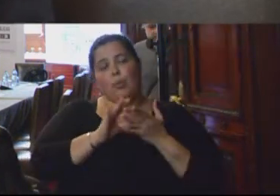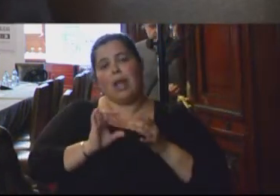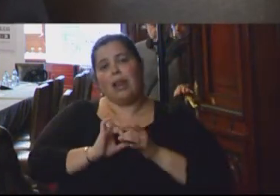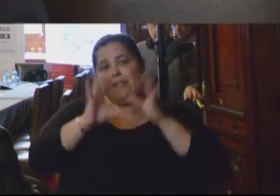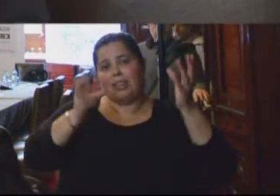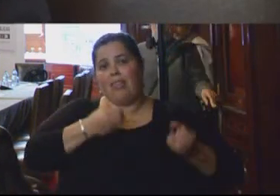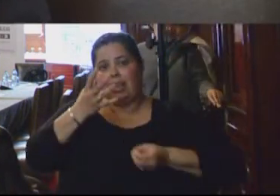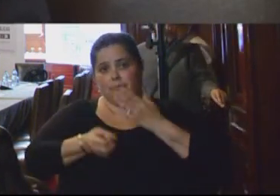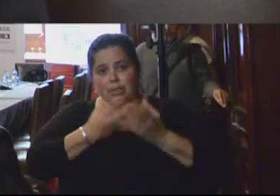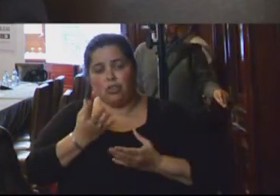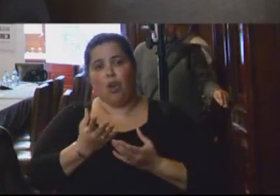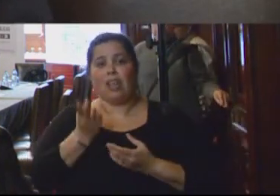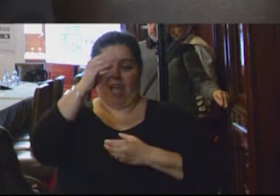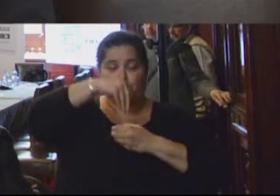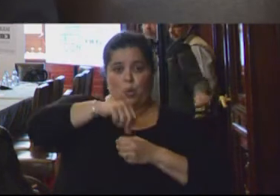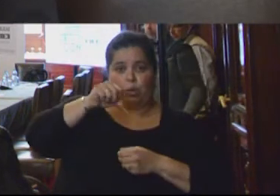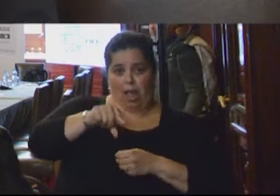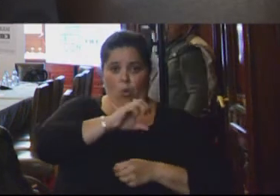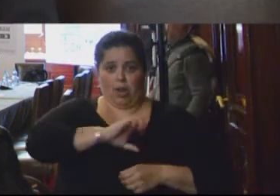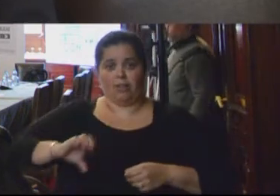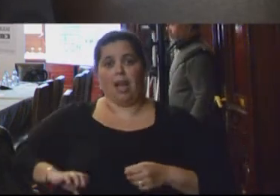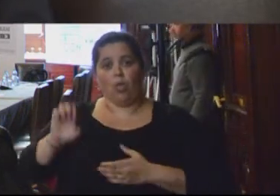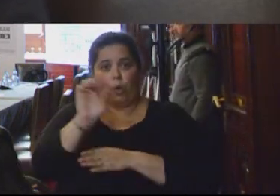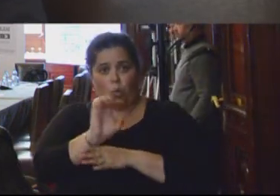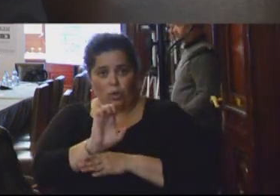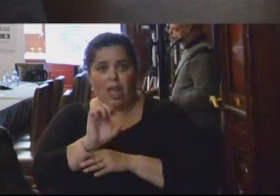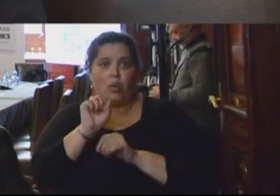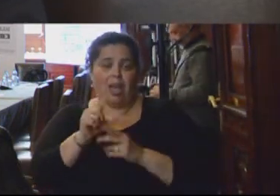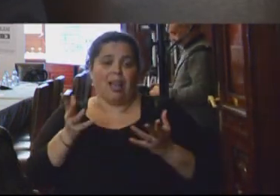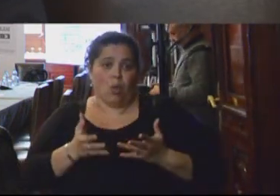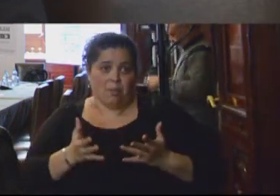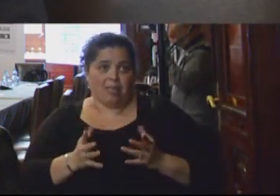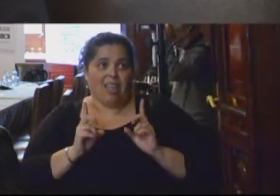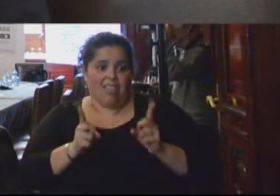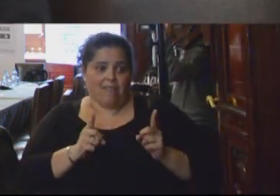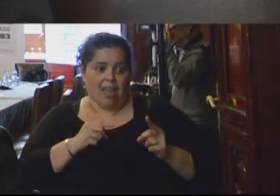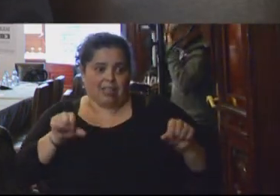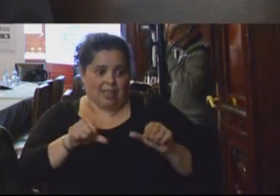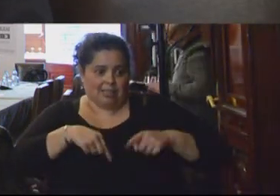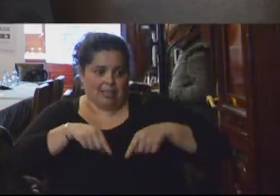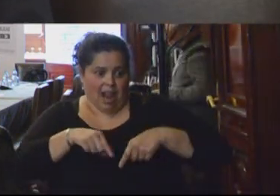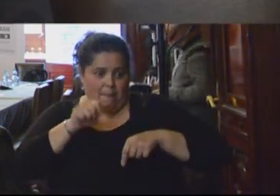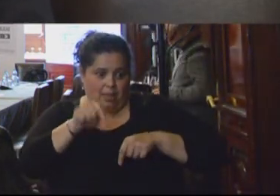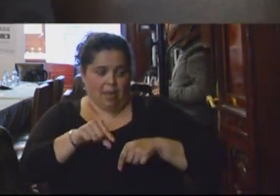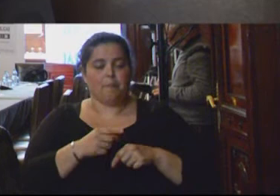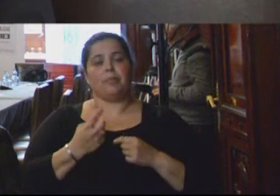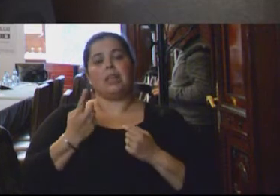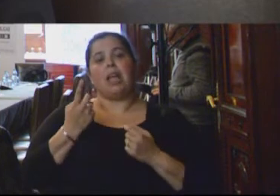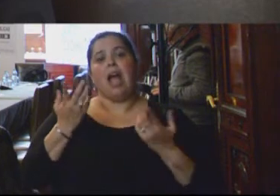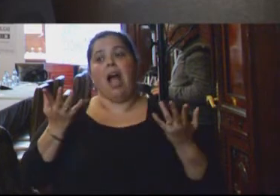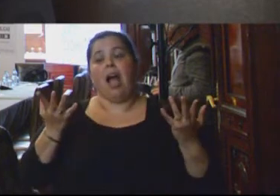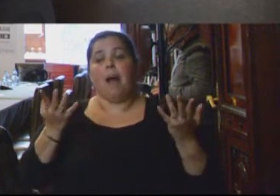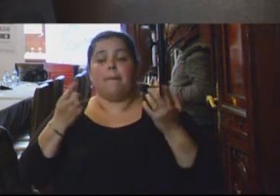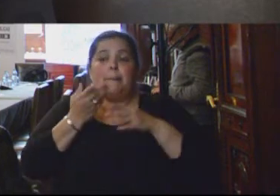está involucrado el Estado ecuatoriano y que actualmente tramita el sistema. Asimismo, solicitamos a esta comisión que la resolución de estos